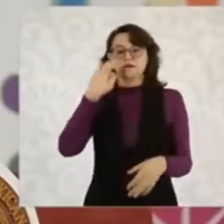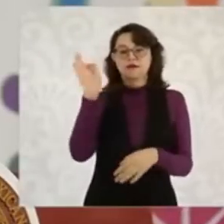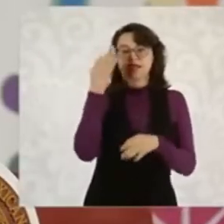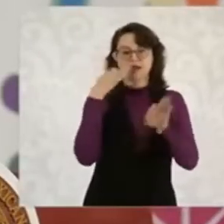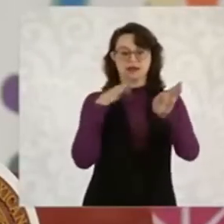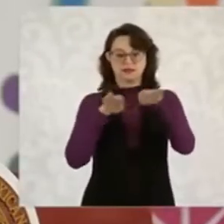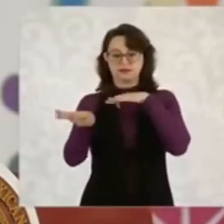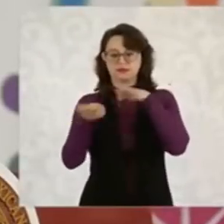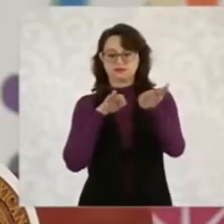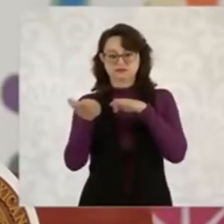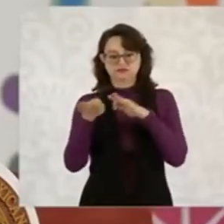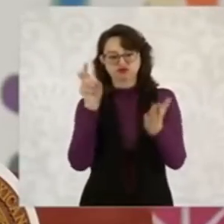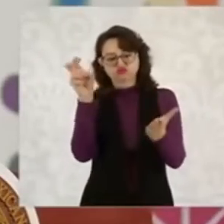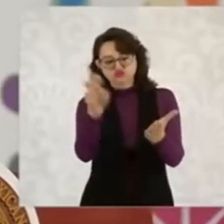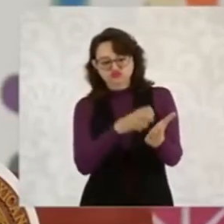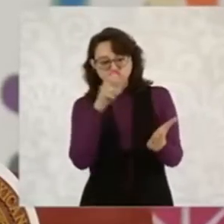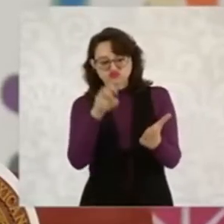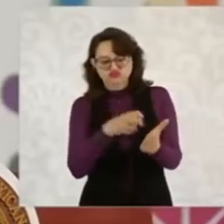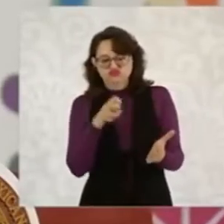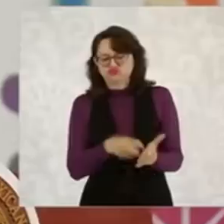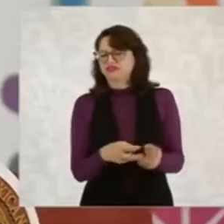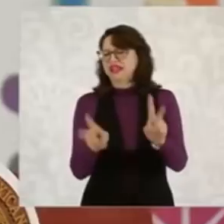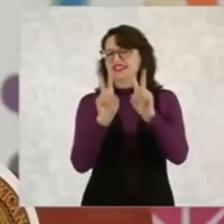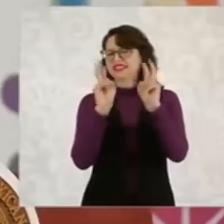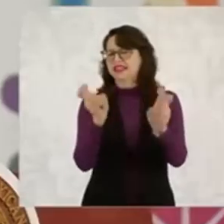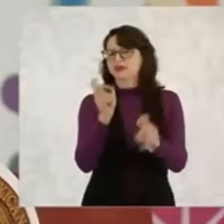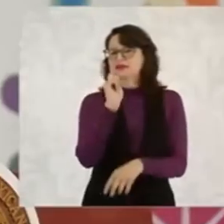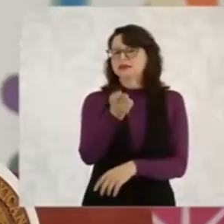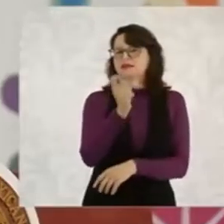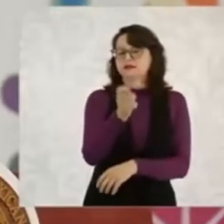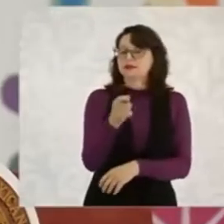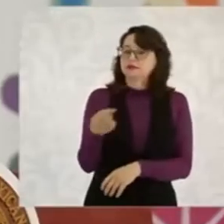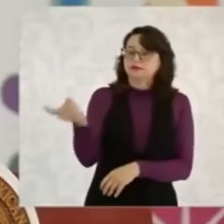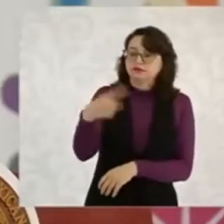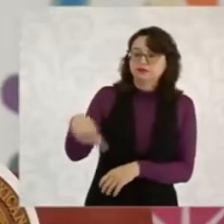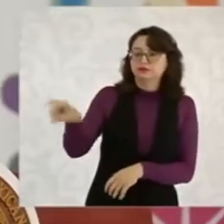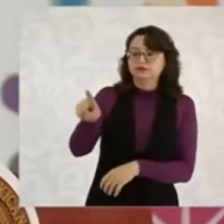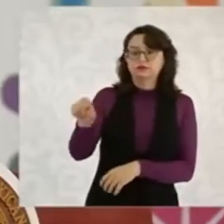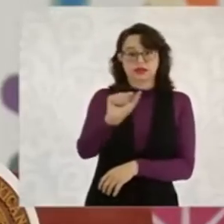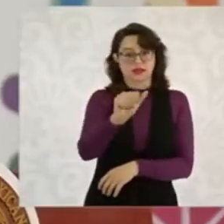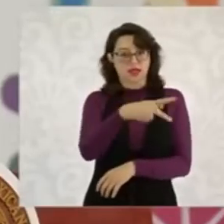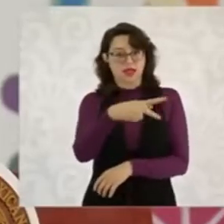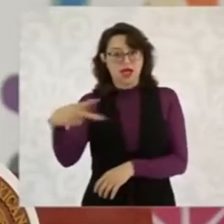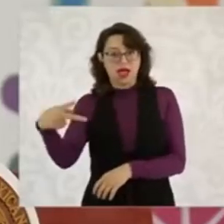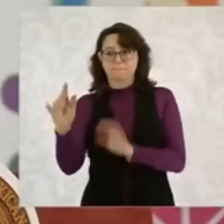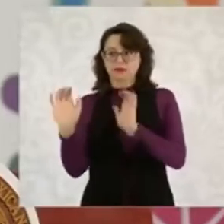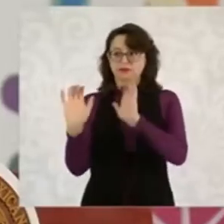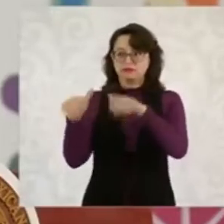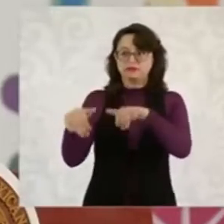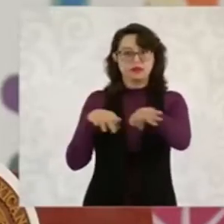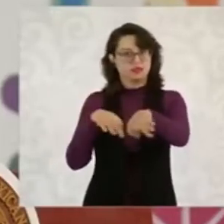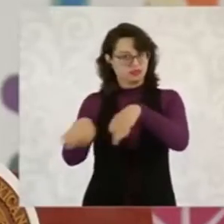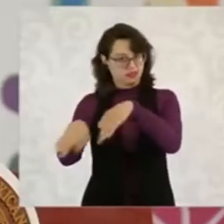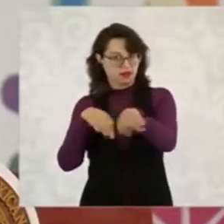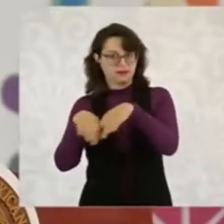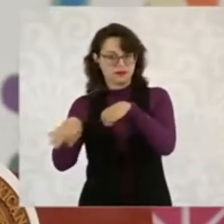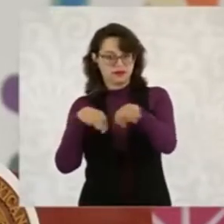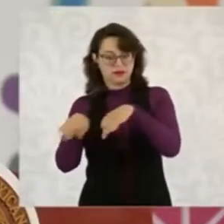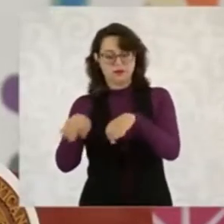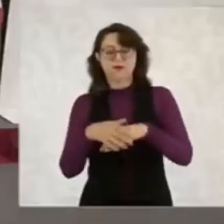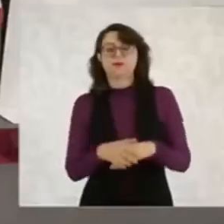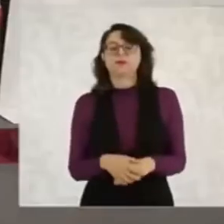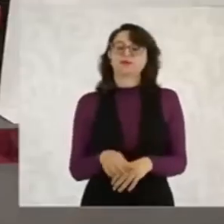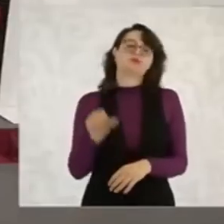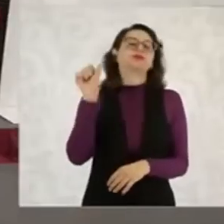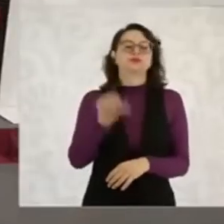para la regulación del trabajo en plataformas digitales. Y pues les quiero compartir justamente que el día de hoy con